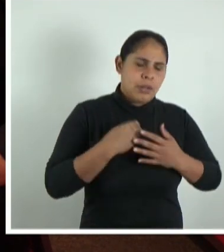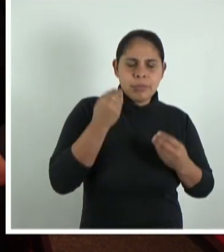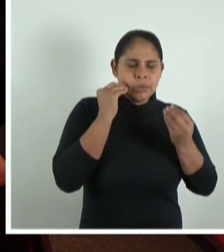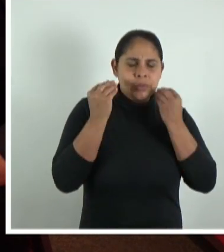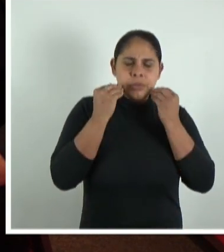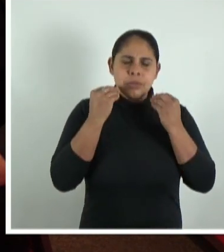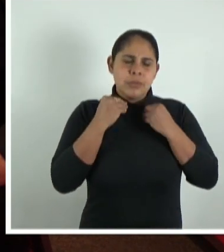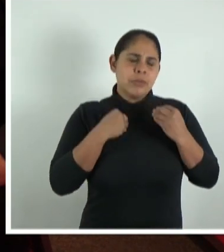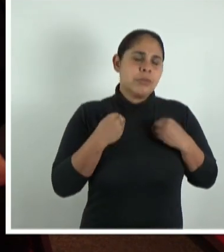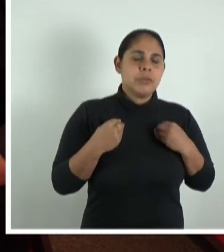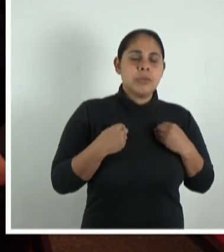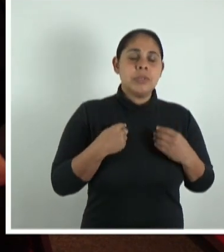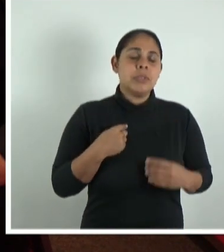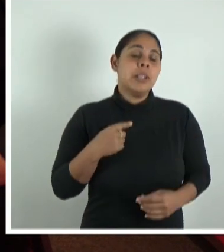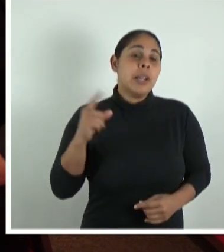y le ofrece